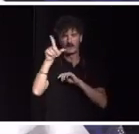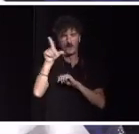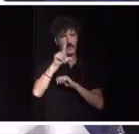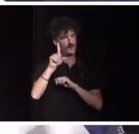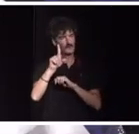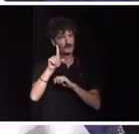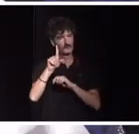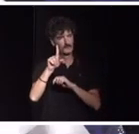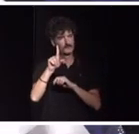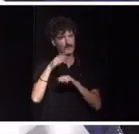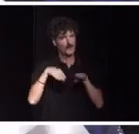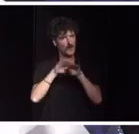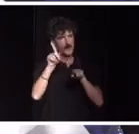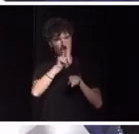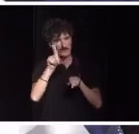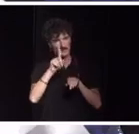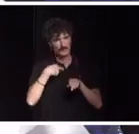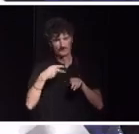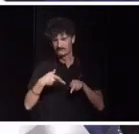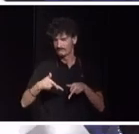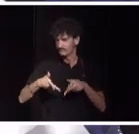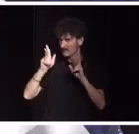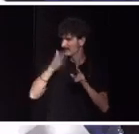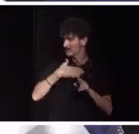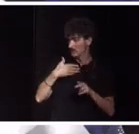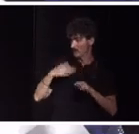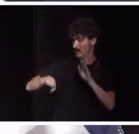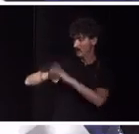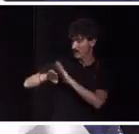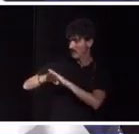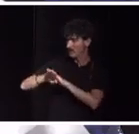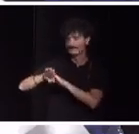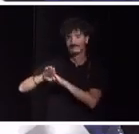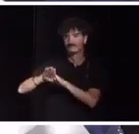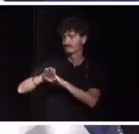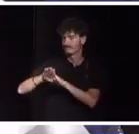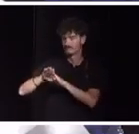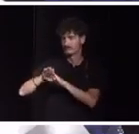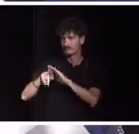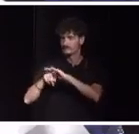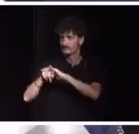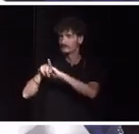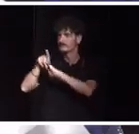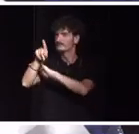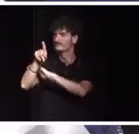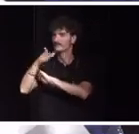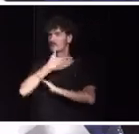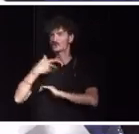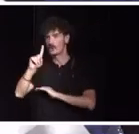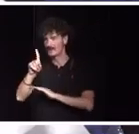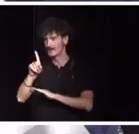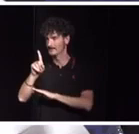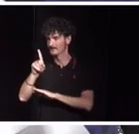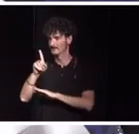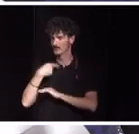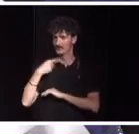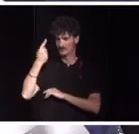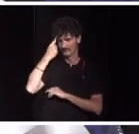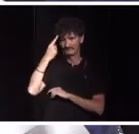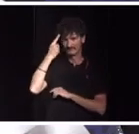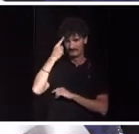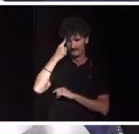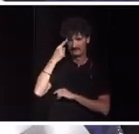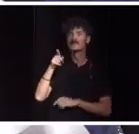igual, porque no queríamos permitir que la extrema derecha y la derecha siguieran avanzando. Y yo sé que